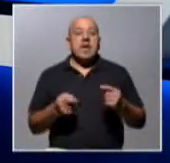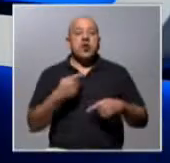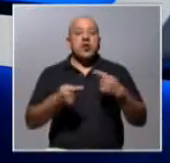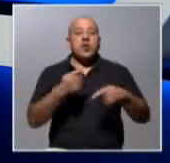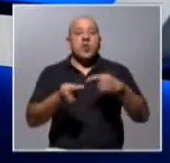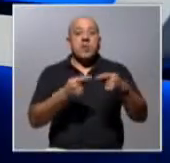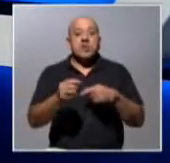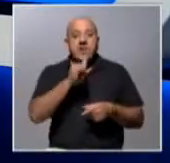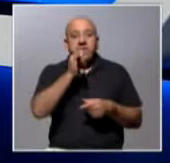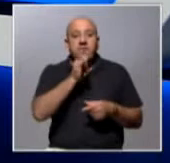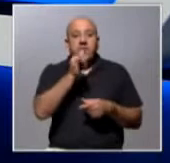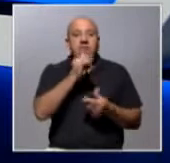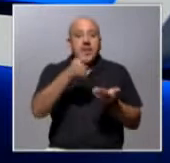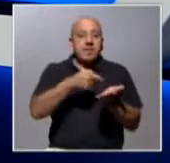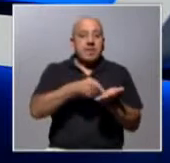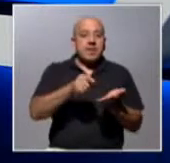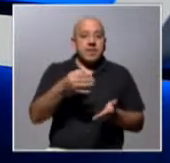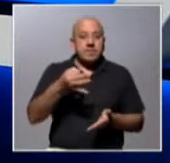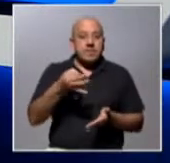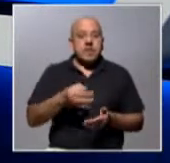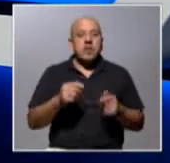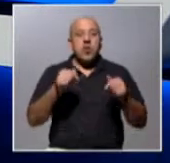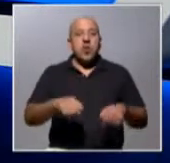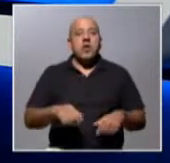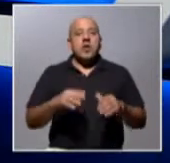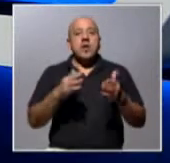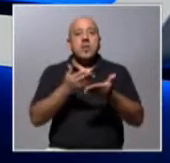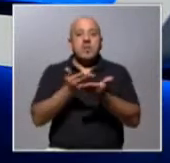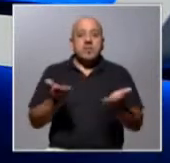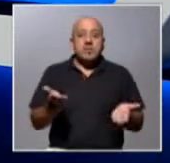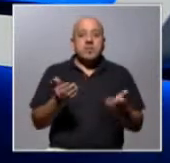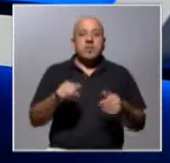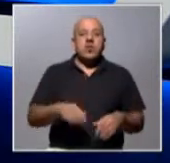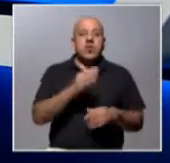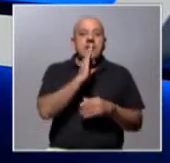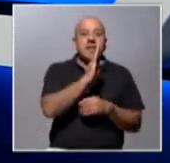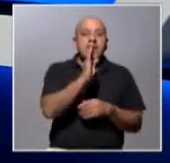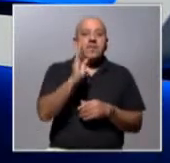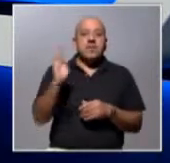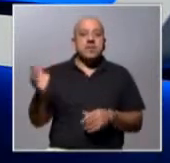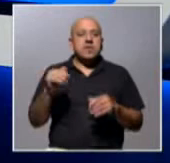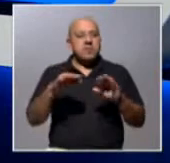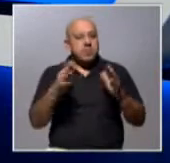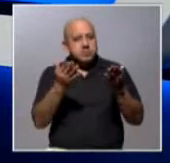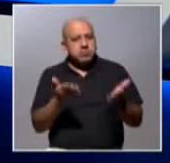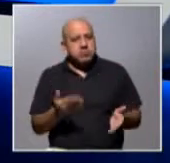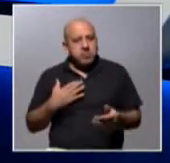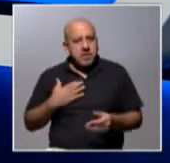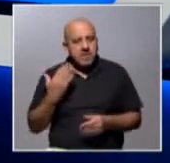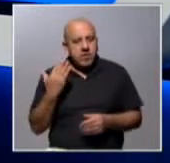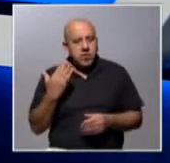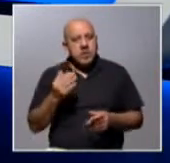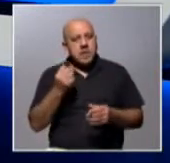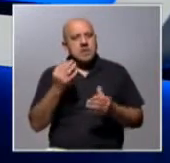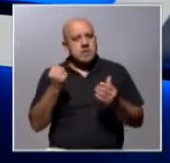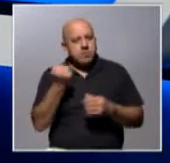Informe Capital Especial y hoy nuestro espacio Retratos está protagonizado por libros y por el valor que tienen los libros justamente